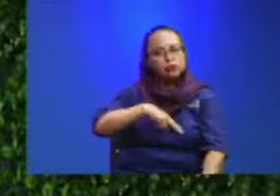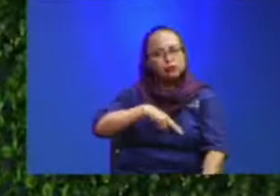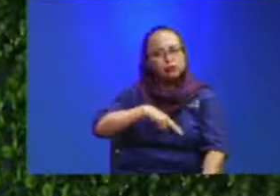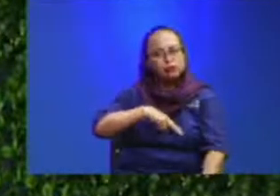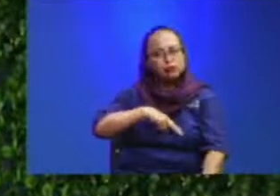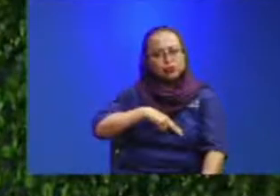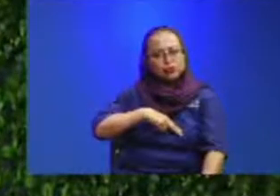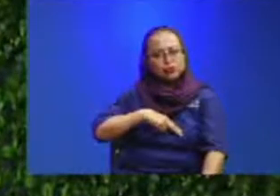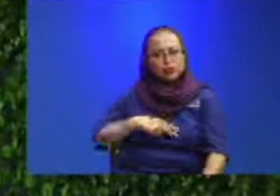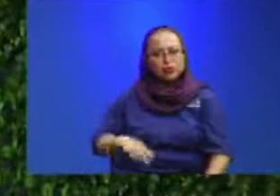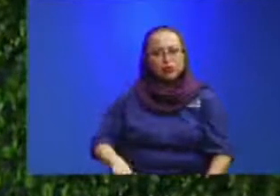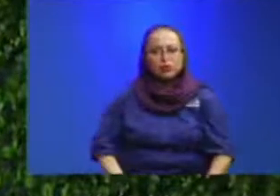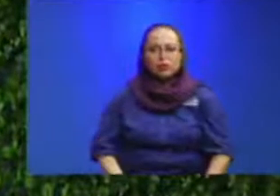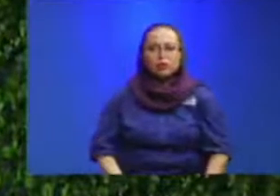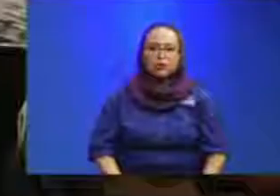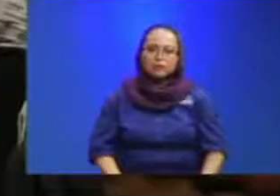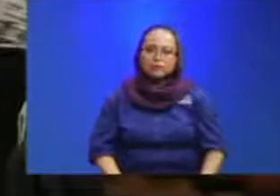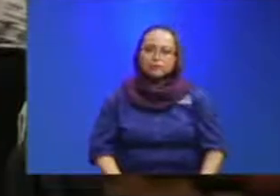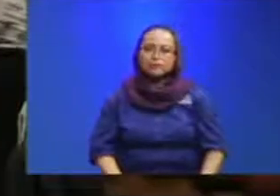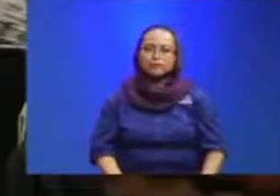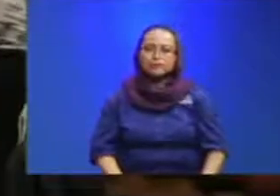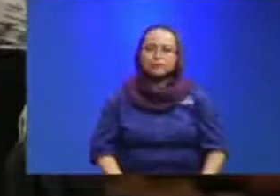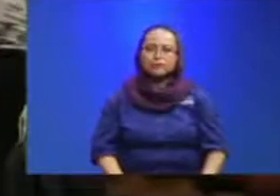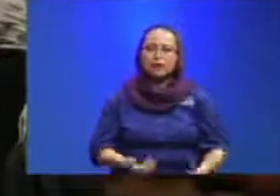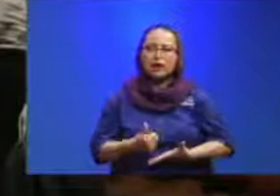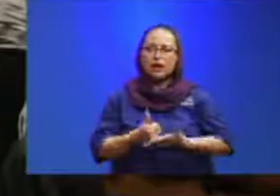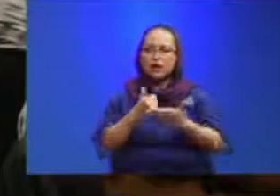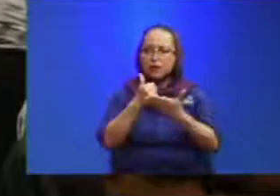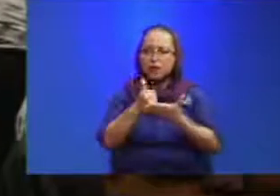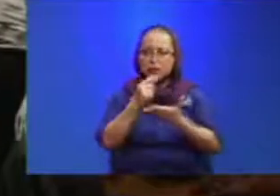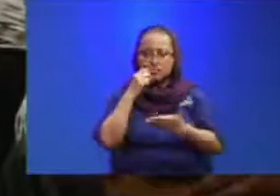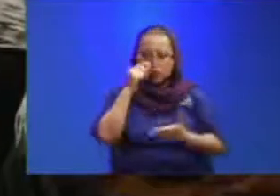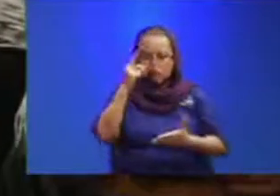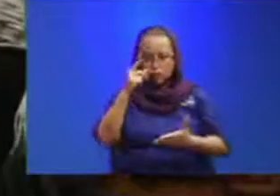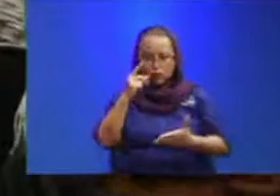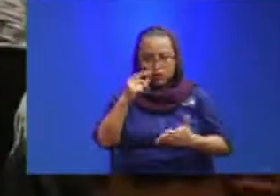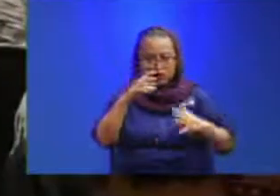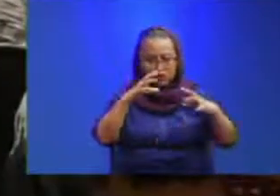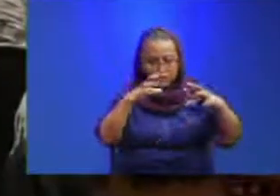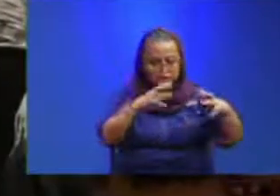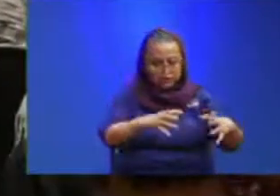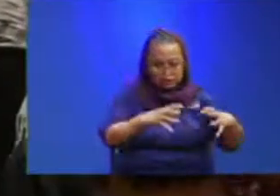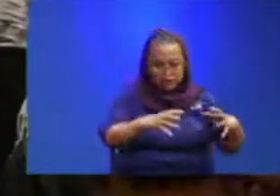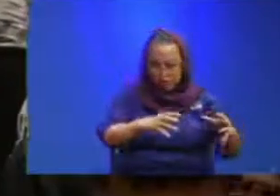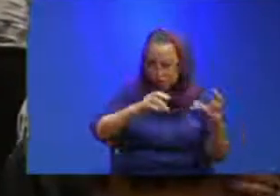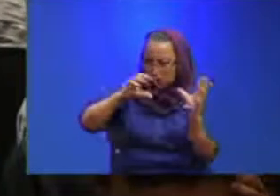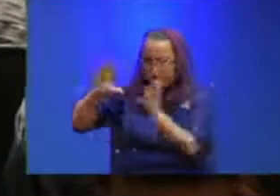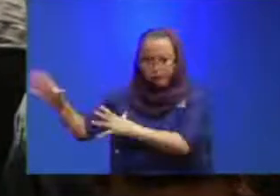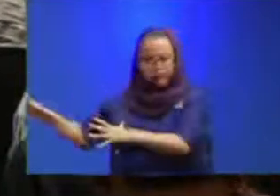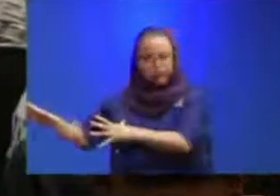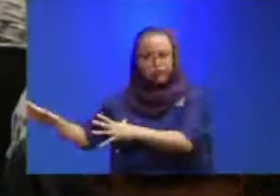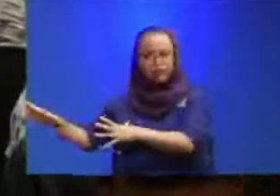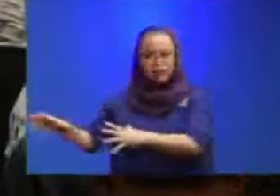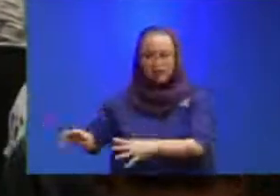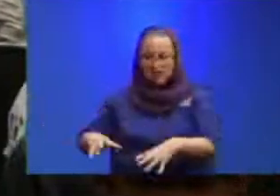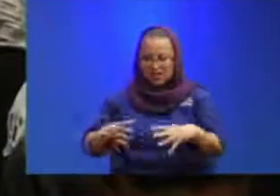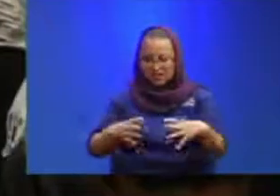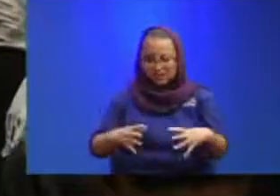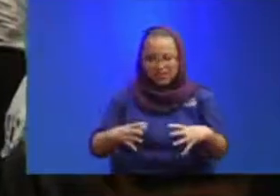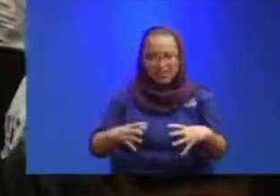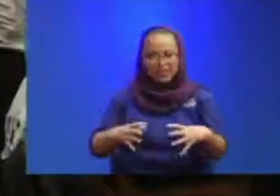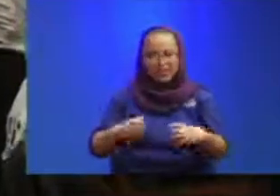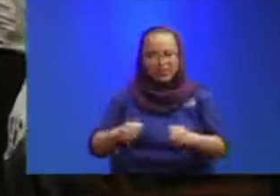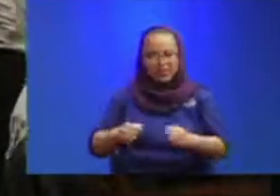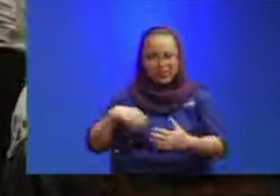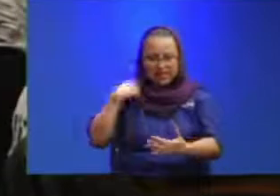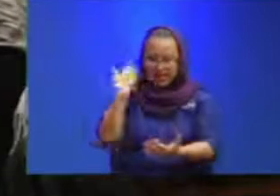pozos que están tapados con piedras en el nombre de jesús con piedras de tropiezo quitamos